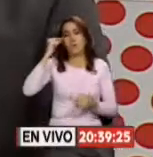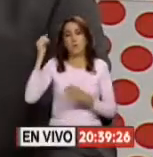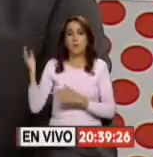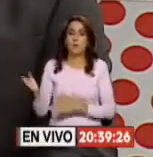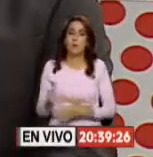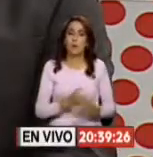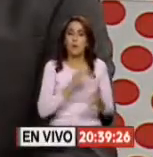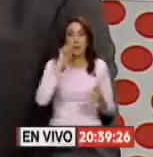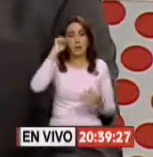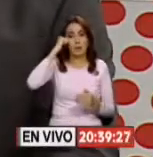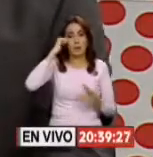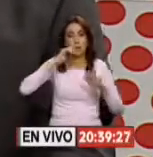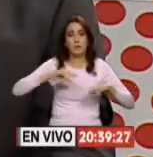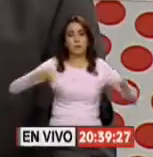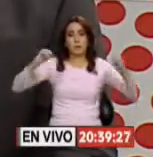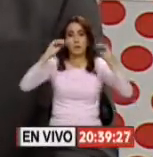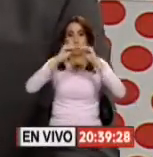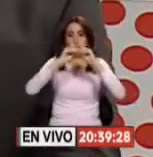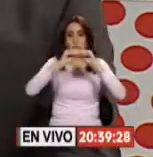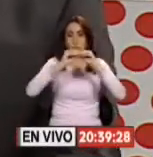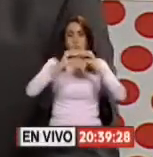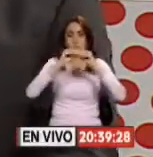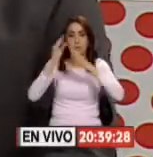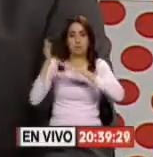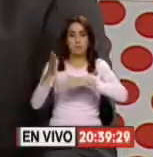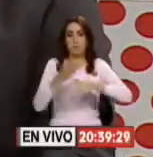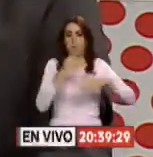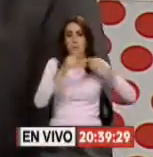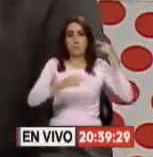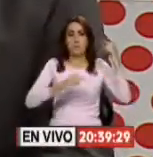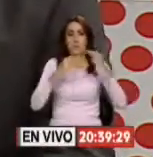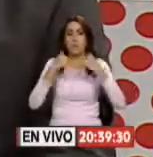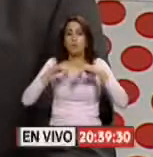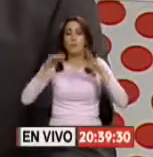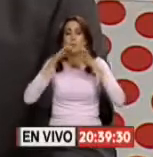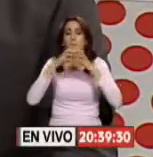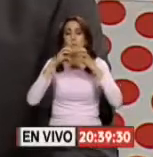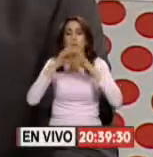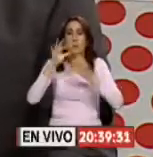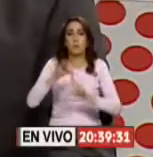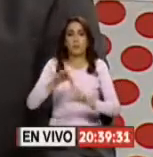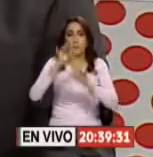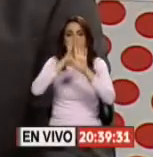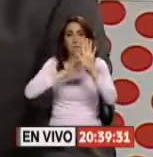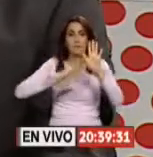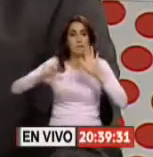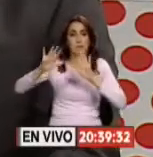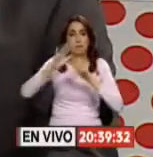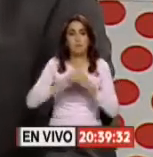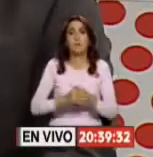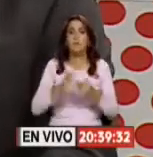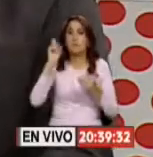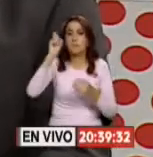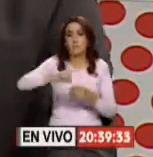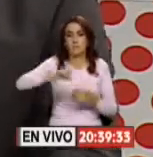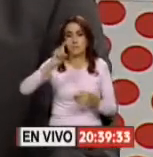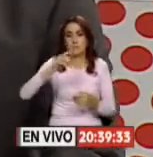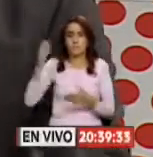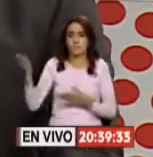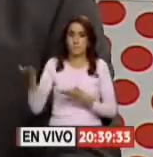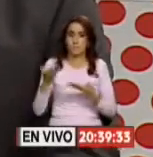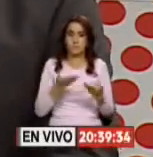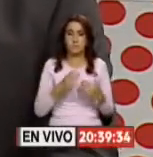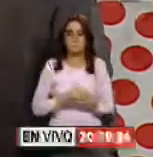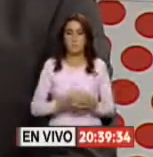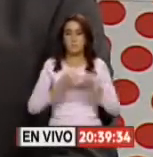si recordamos, se encuentran en una doble vulnerabilidad. Entonces, eso es algo prioritario totalmente y eso se requiere de manera urgente. No son